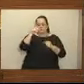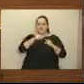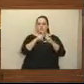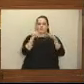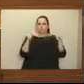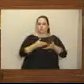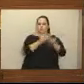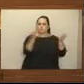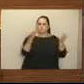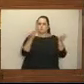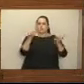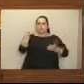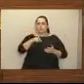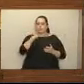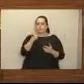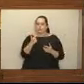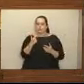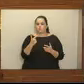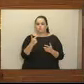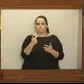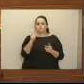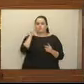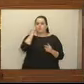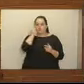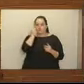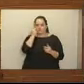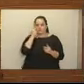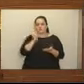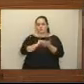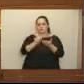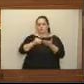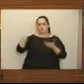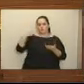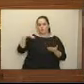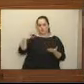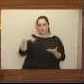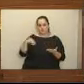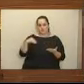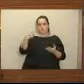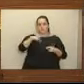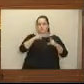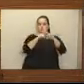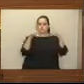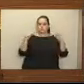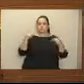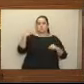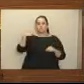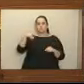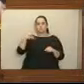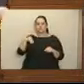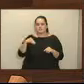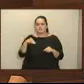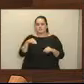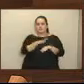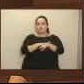apelo a usted, a Javier Fernández, secretario general de la Federación Socialista Asturiana, presidente del